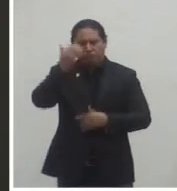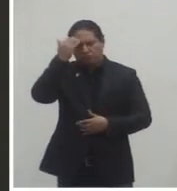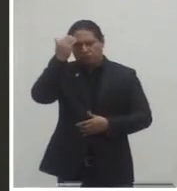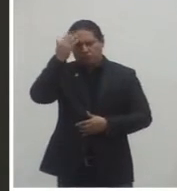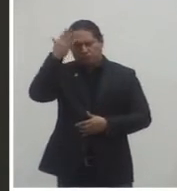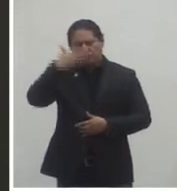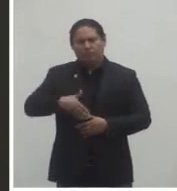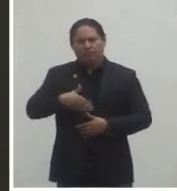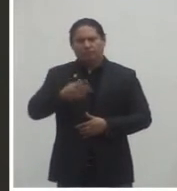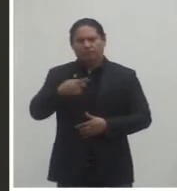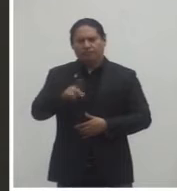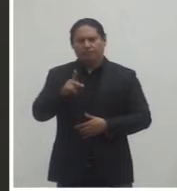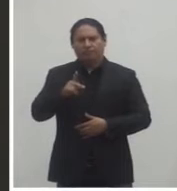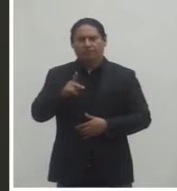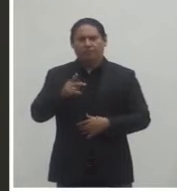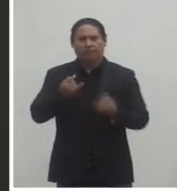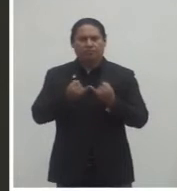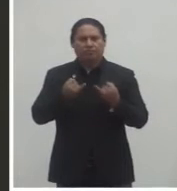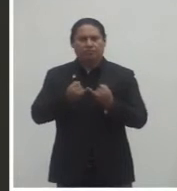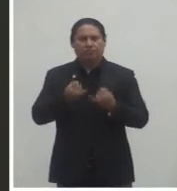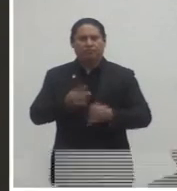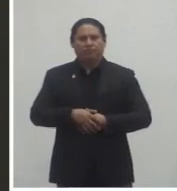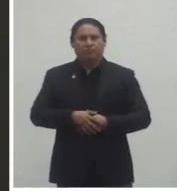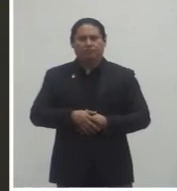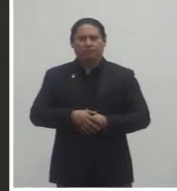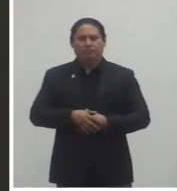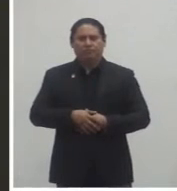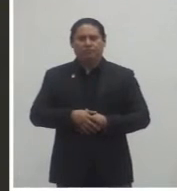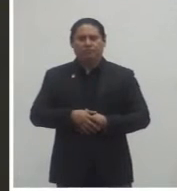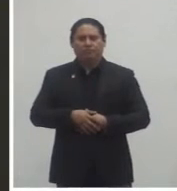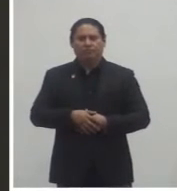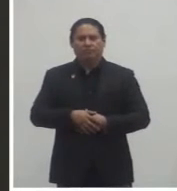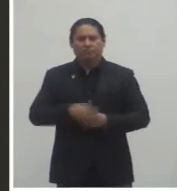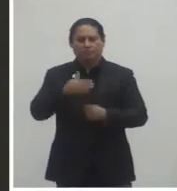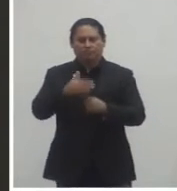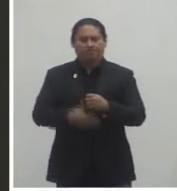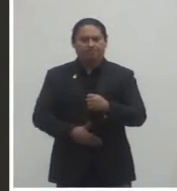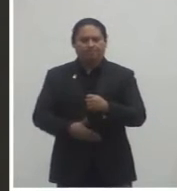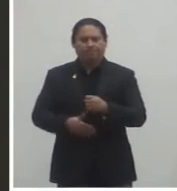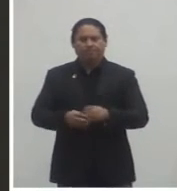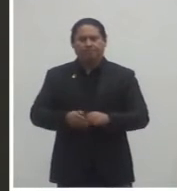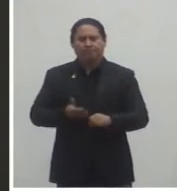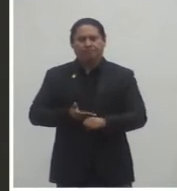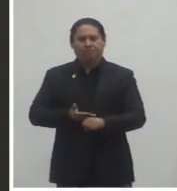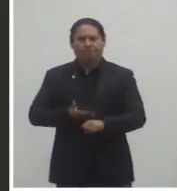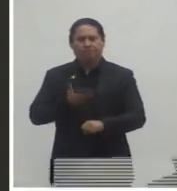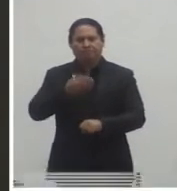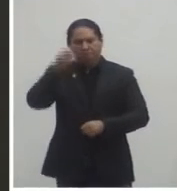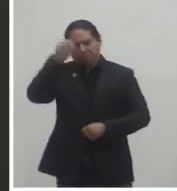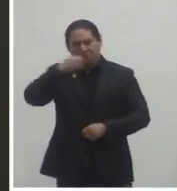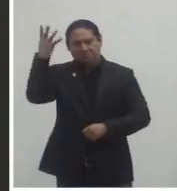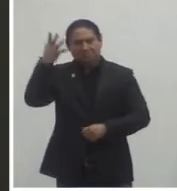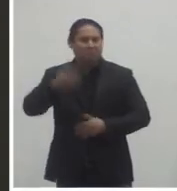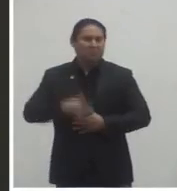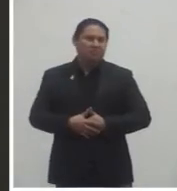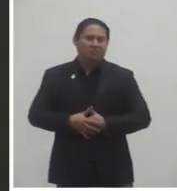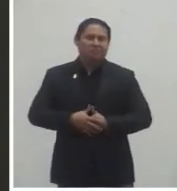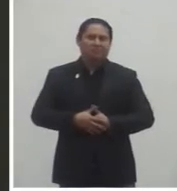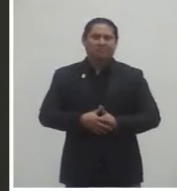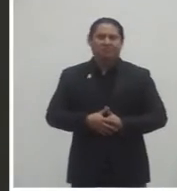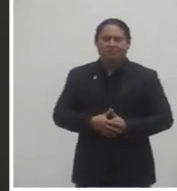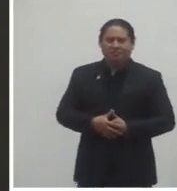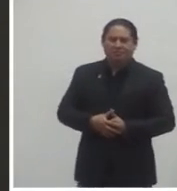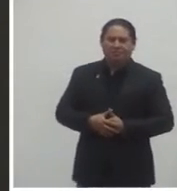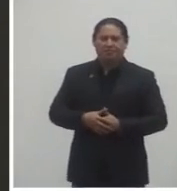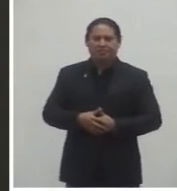conocida, pero también, al final de cuentas, muy, muy olvidada.